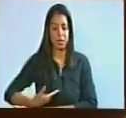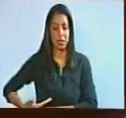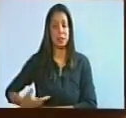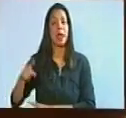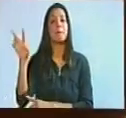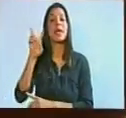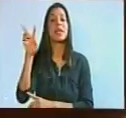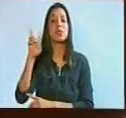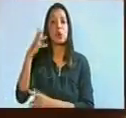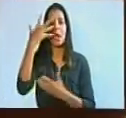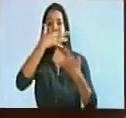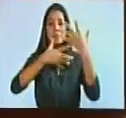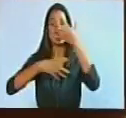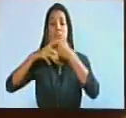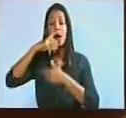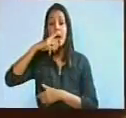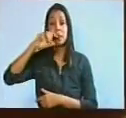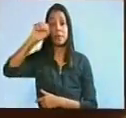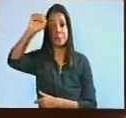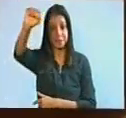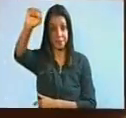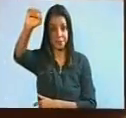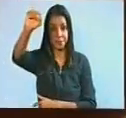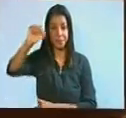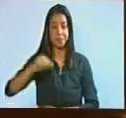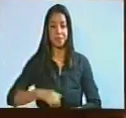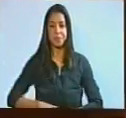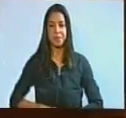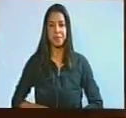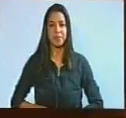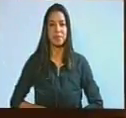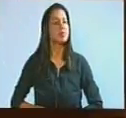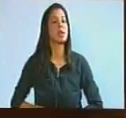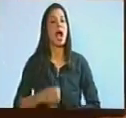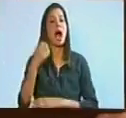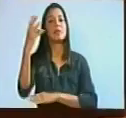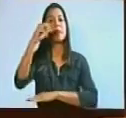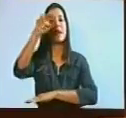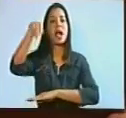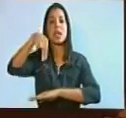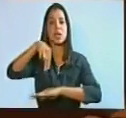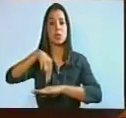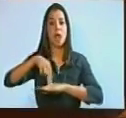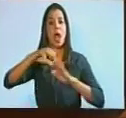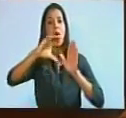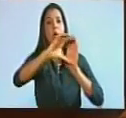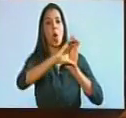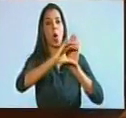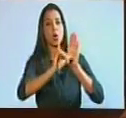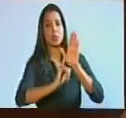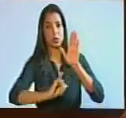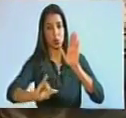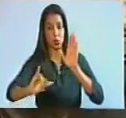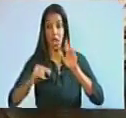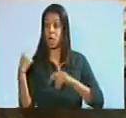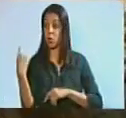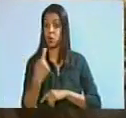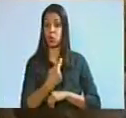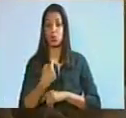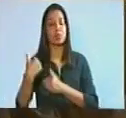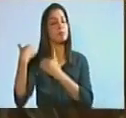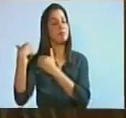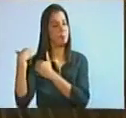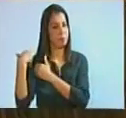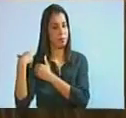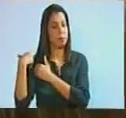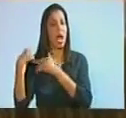Bolivariana de Venezuela, Nicolás Maduro Moros. La Asamblea Nacional Constituyente, en ejercicio de las facultades